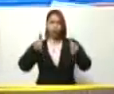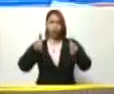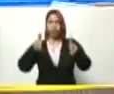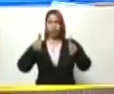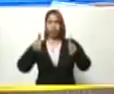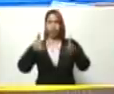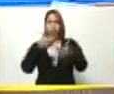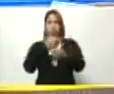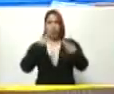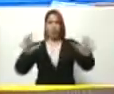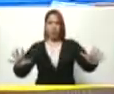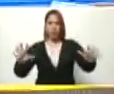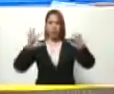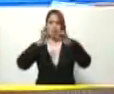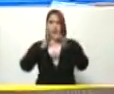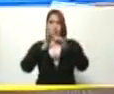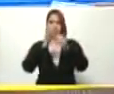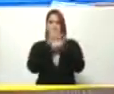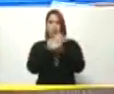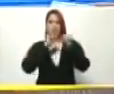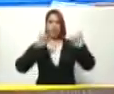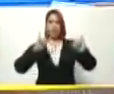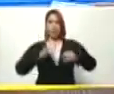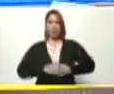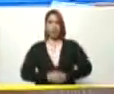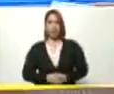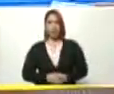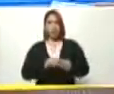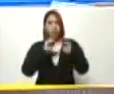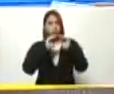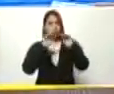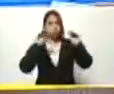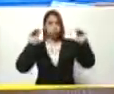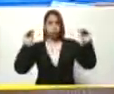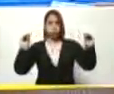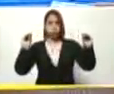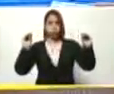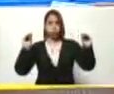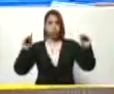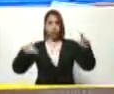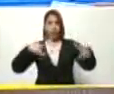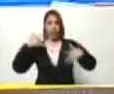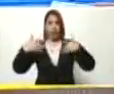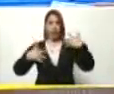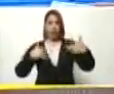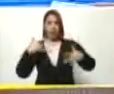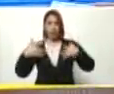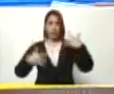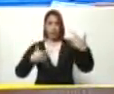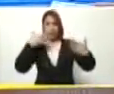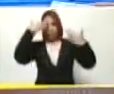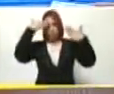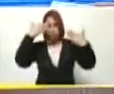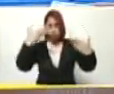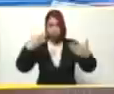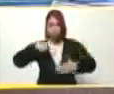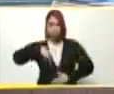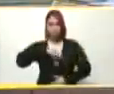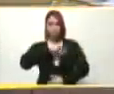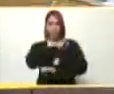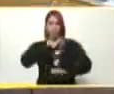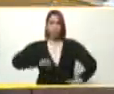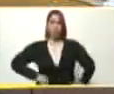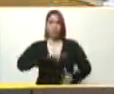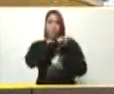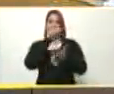de la libertad y de la independencia. Por eso le hago un llamado en este acto de salutación a nuestra Fuerza Armada